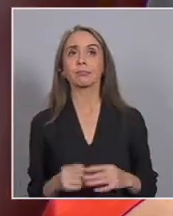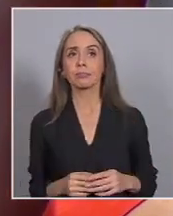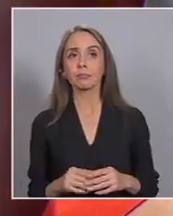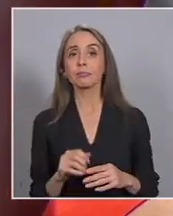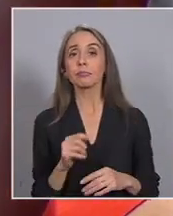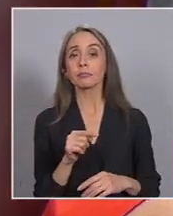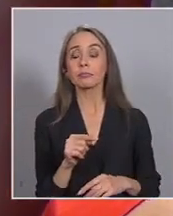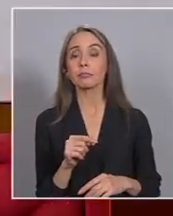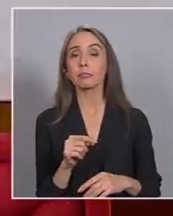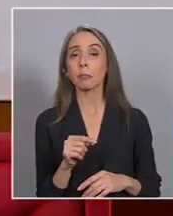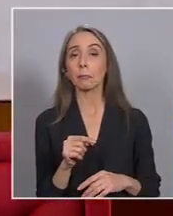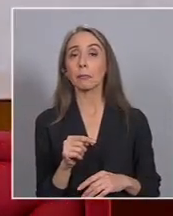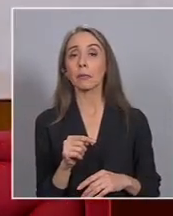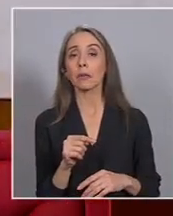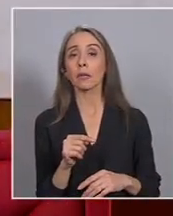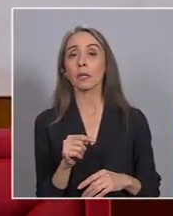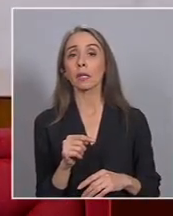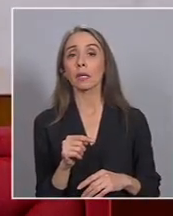Una deuda